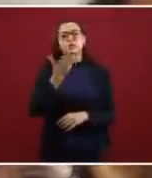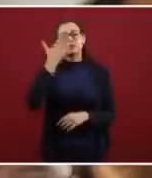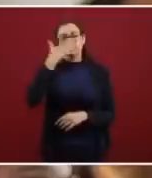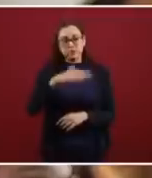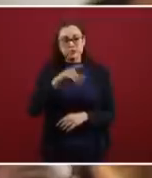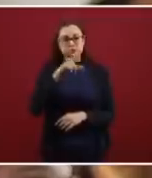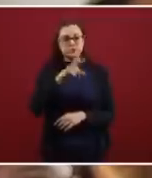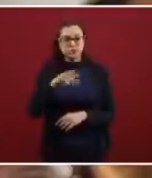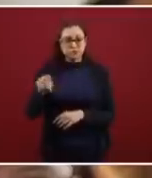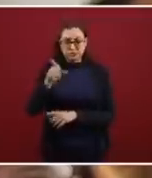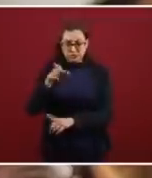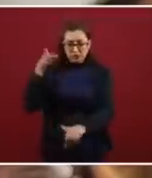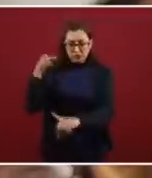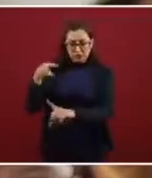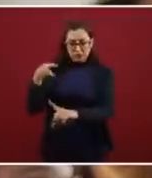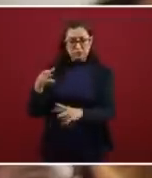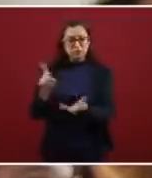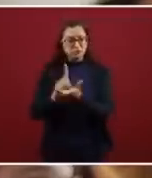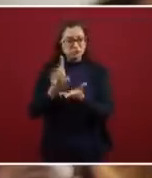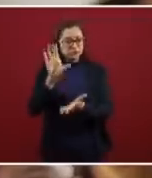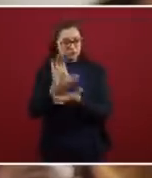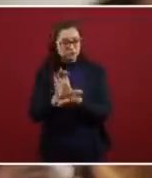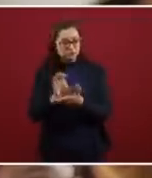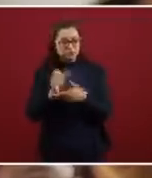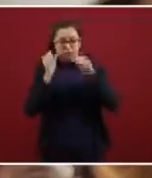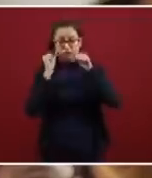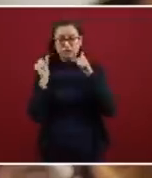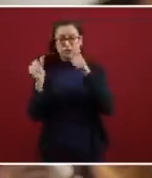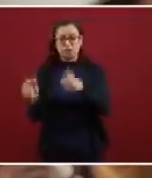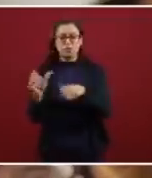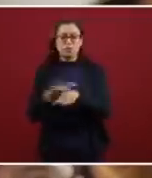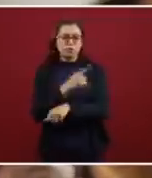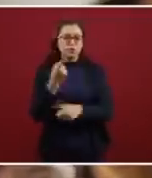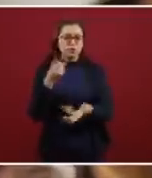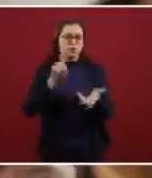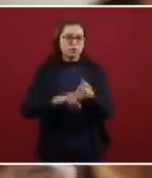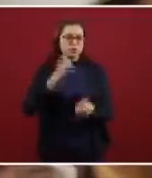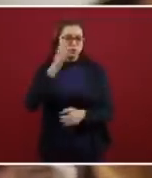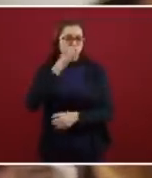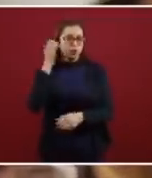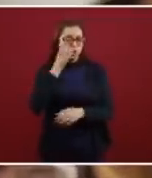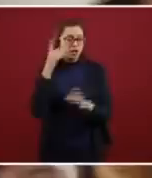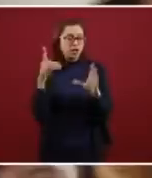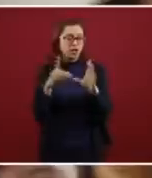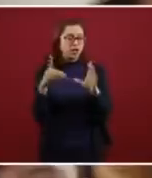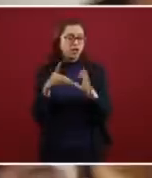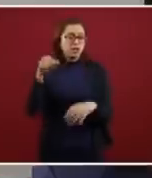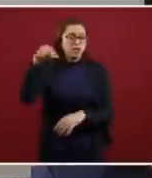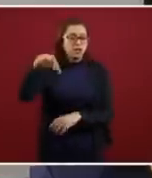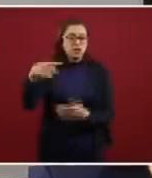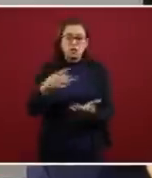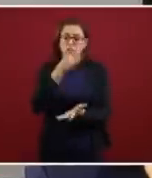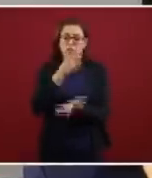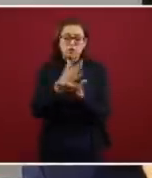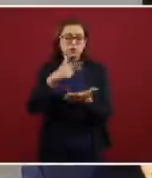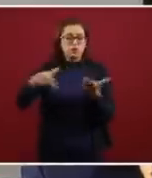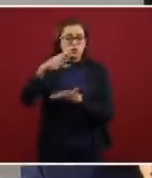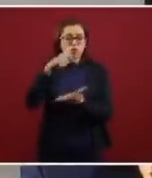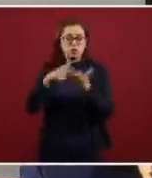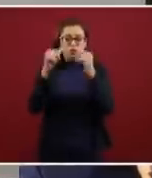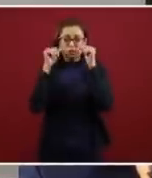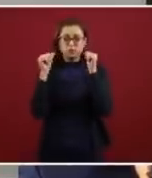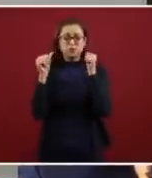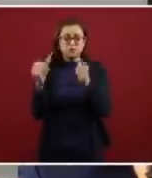programa para ellos en específico, ya que es muy importante estas escuelas porque es el único lugar en donde los atienden y estas escuelas